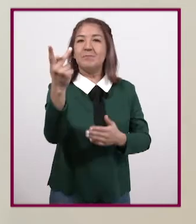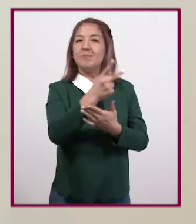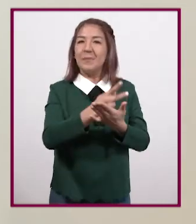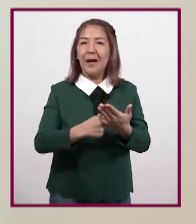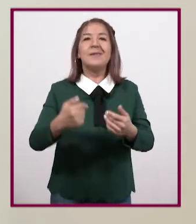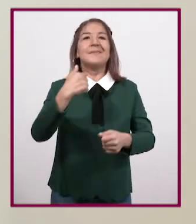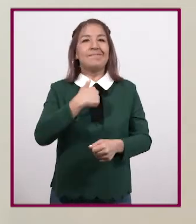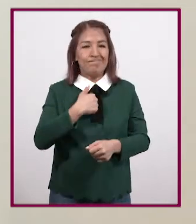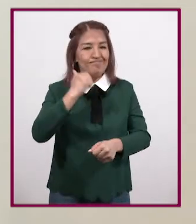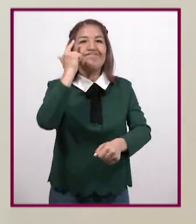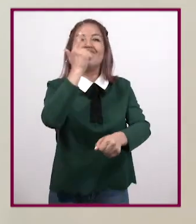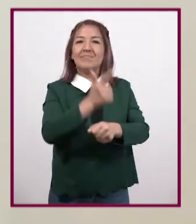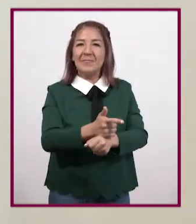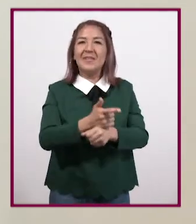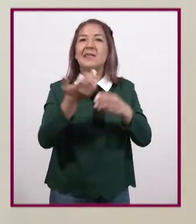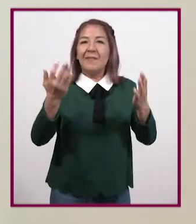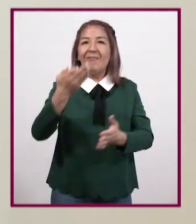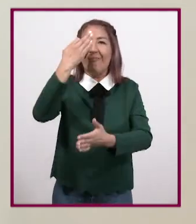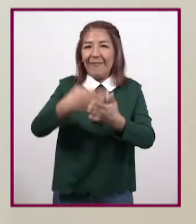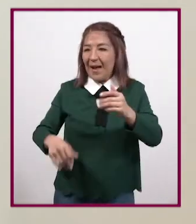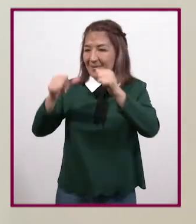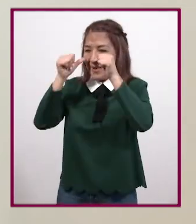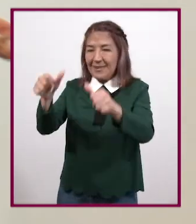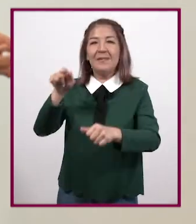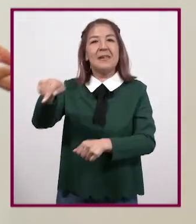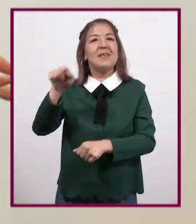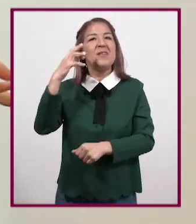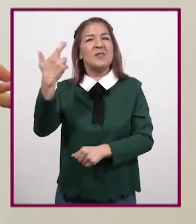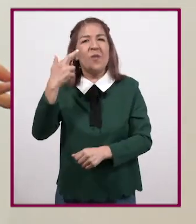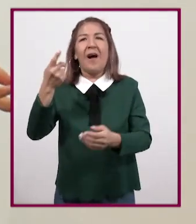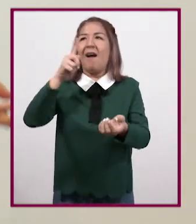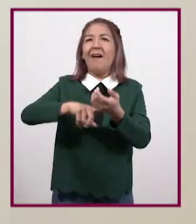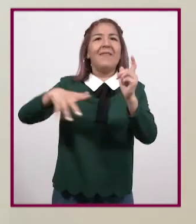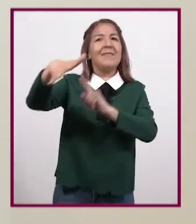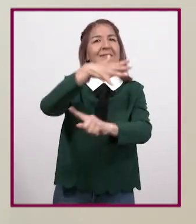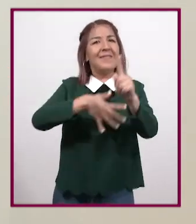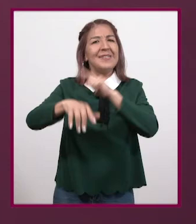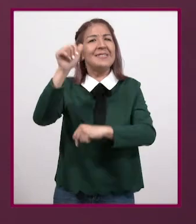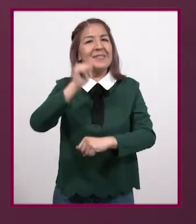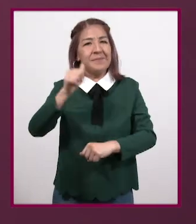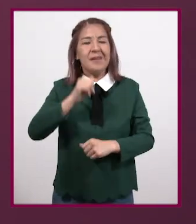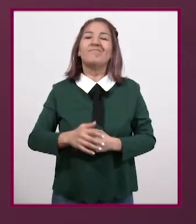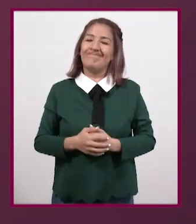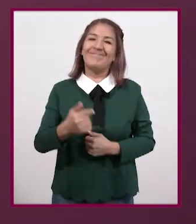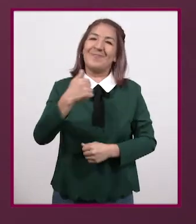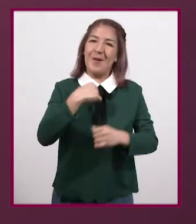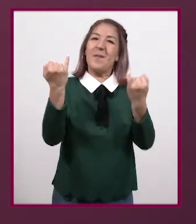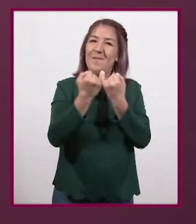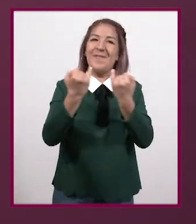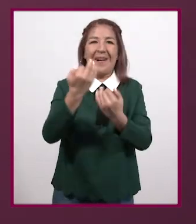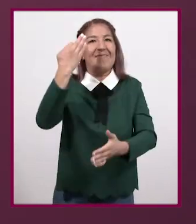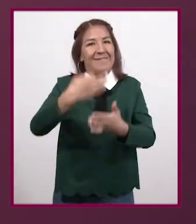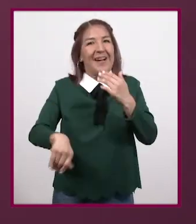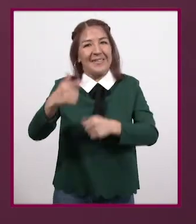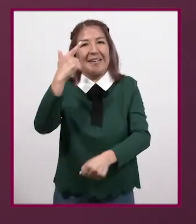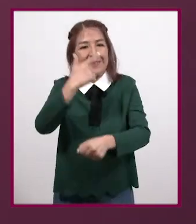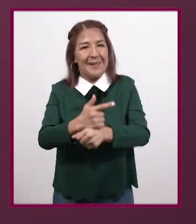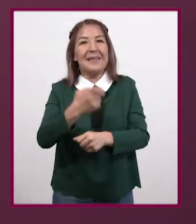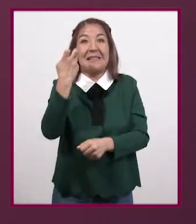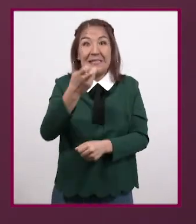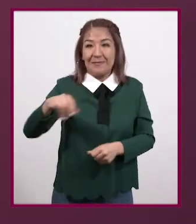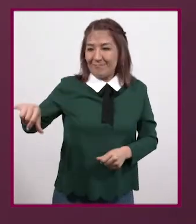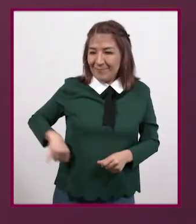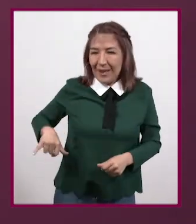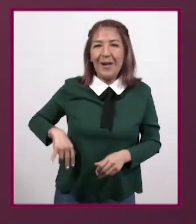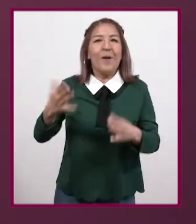Con este programa me acabo de dar cuenta de la poca atención que le pongo a los sonidos que me rodean. Yo igual, y lo divertido e interesante que puede